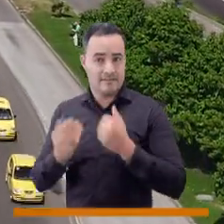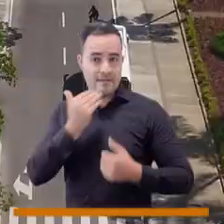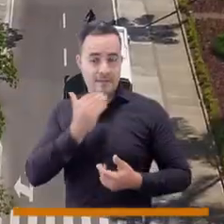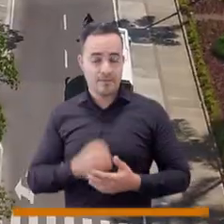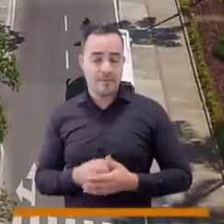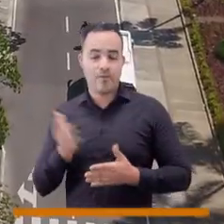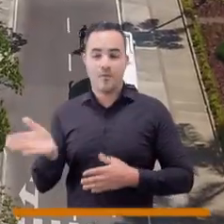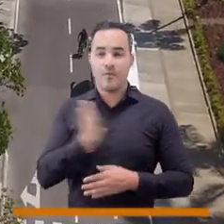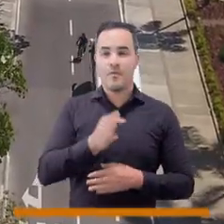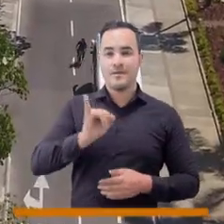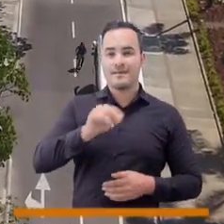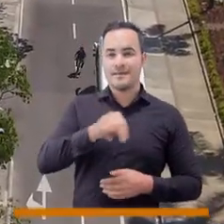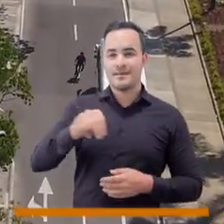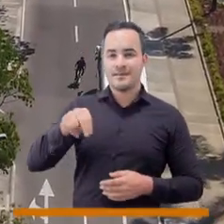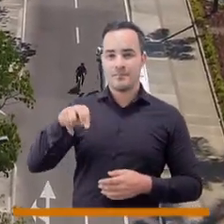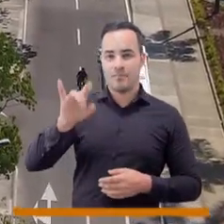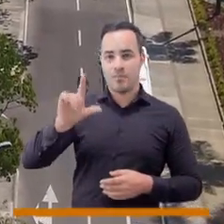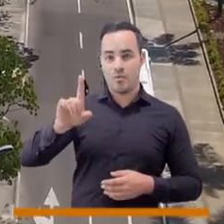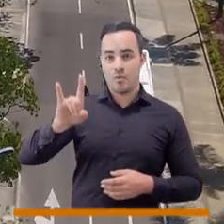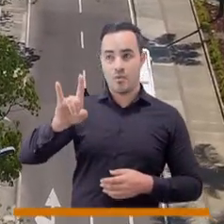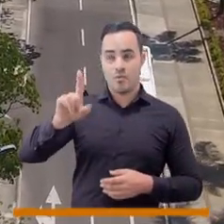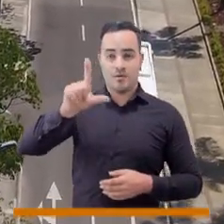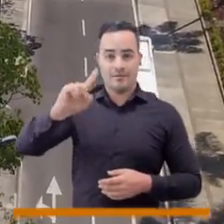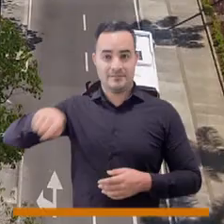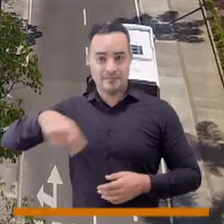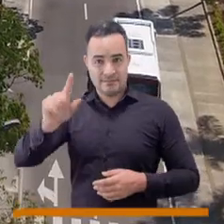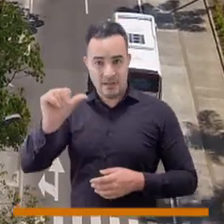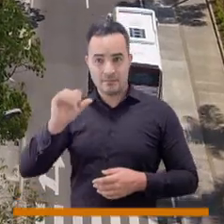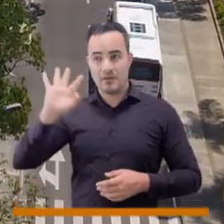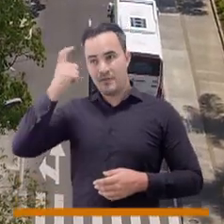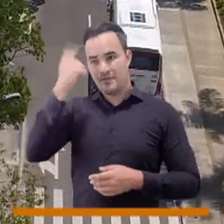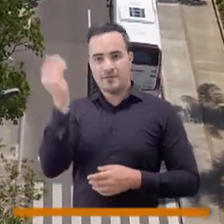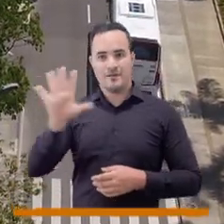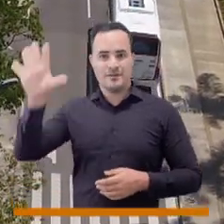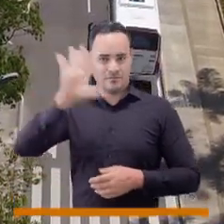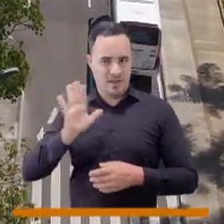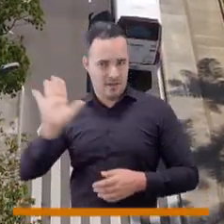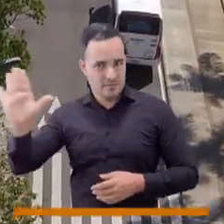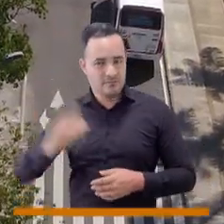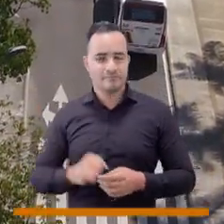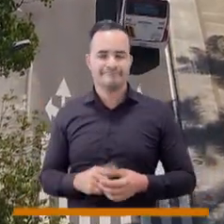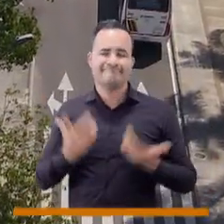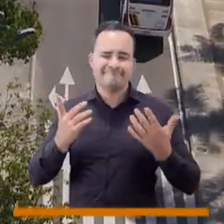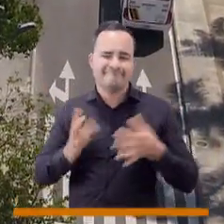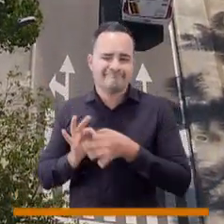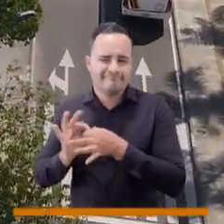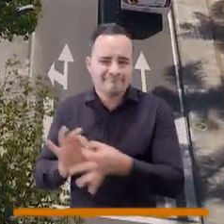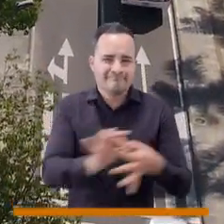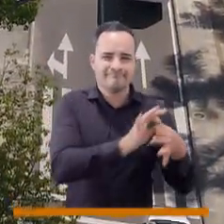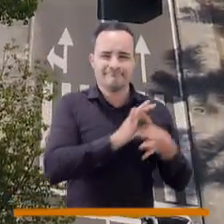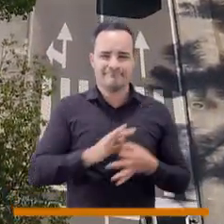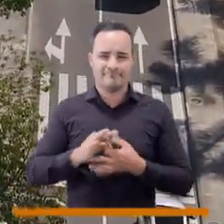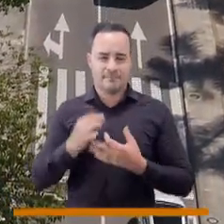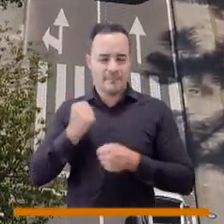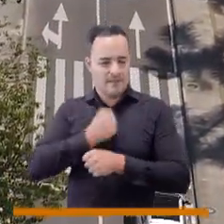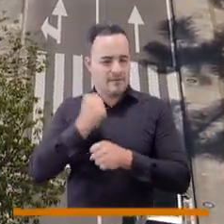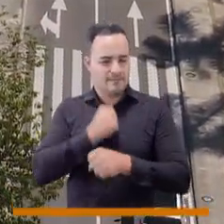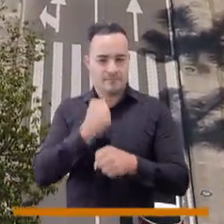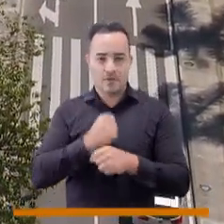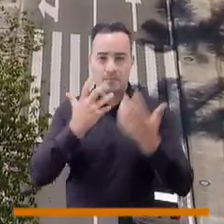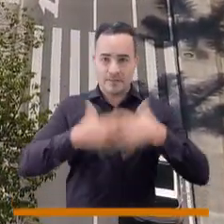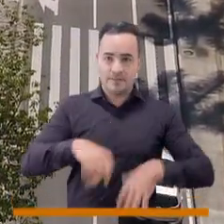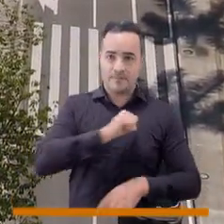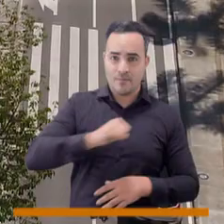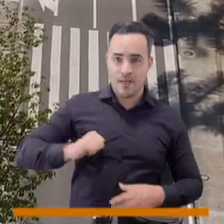como impulsa del gobierno nacional, trabajando de la mano y de manera sincrónica con las entidades públicas y